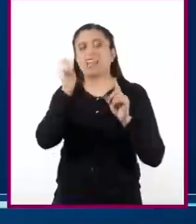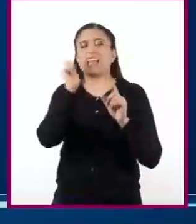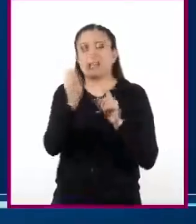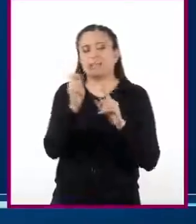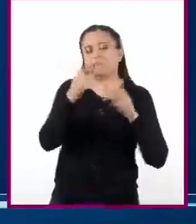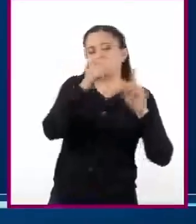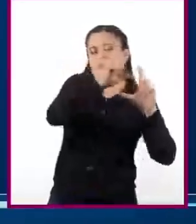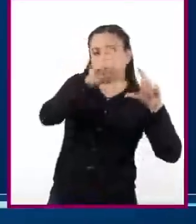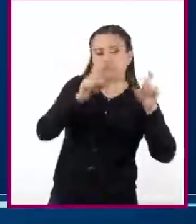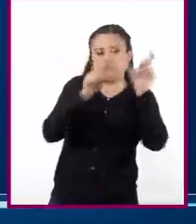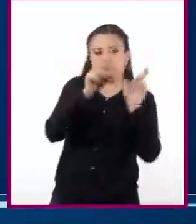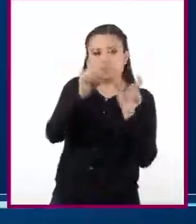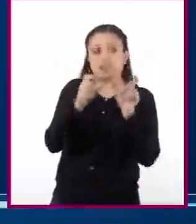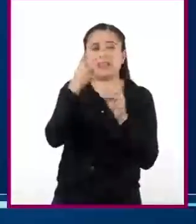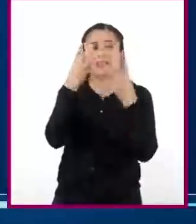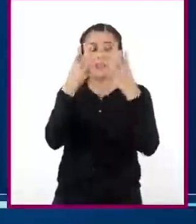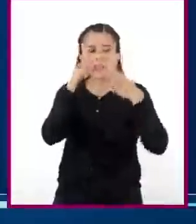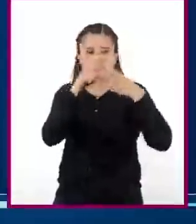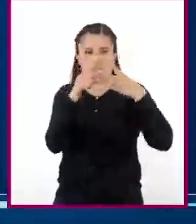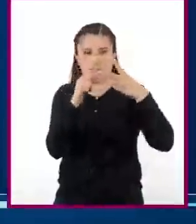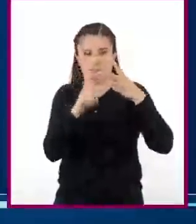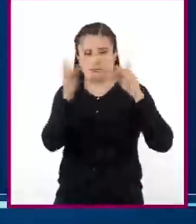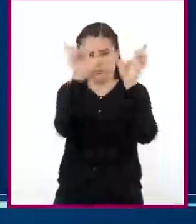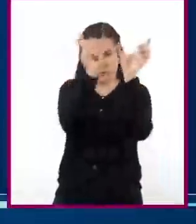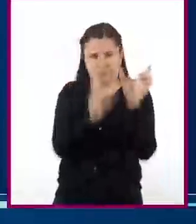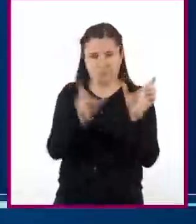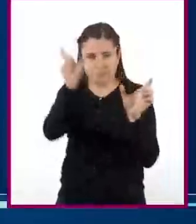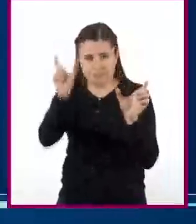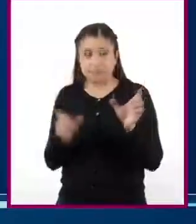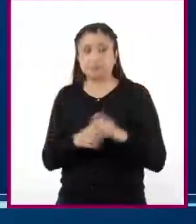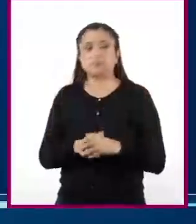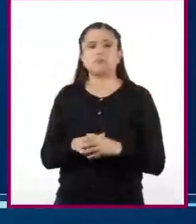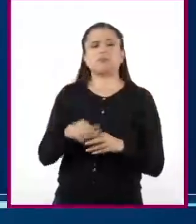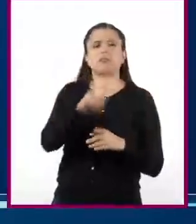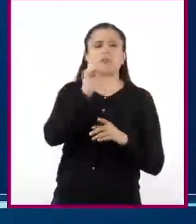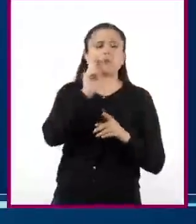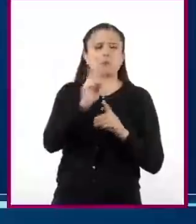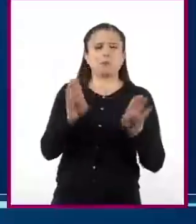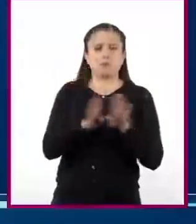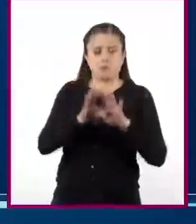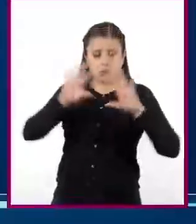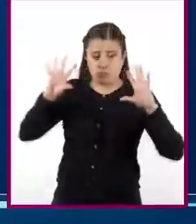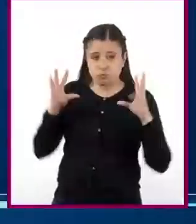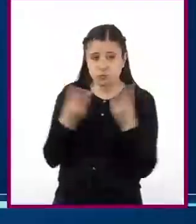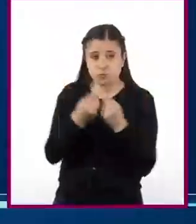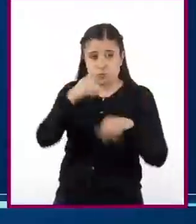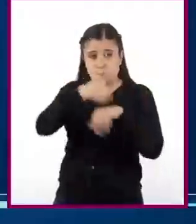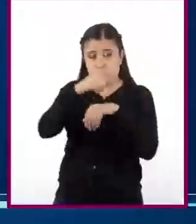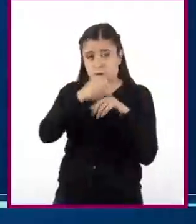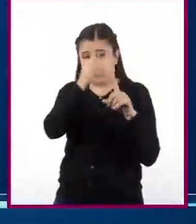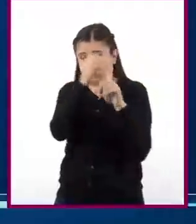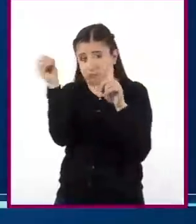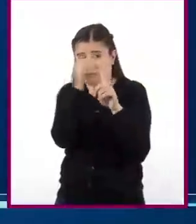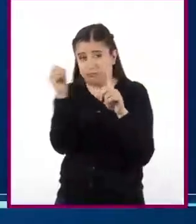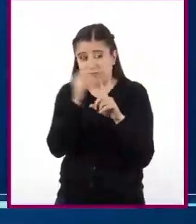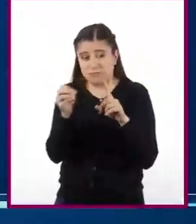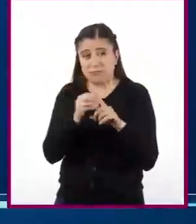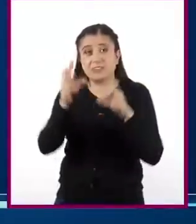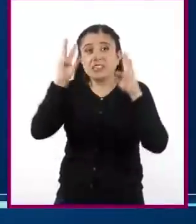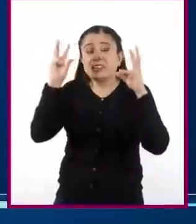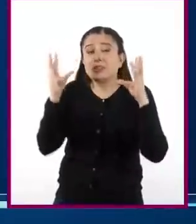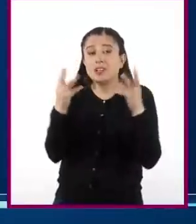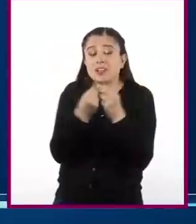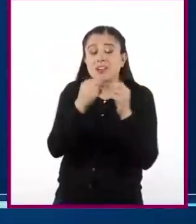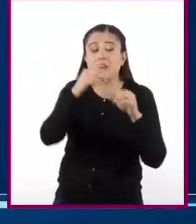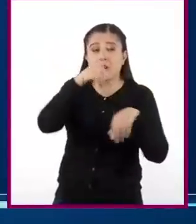se construyen tomando en cuenta tres elementos: el rango o recorrido de todo el conjunto de datos, la cantidad de